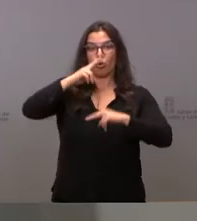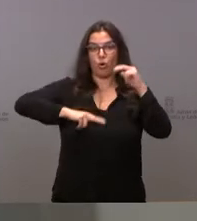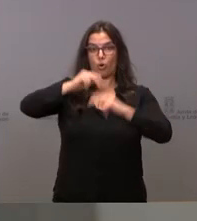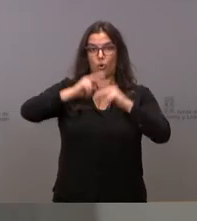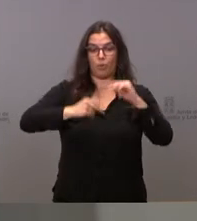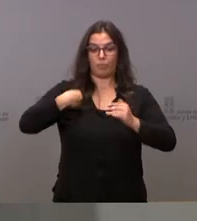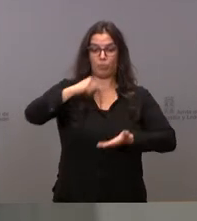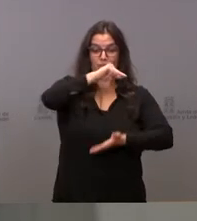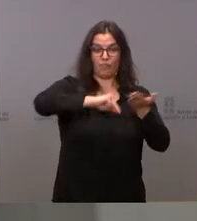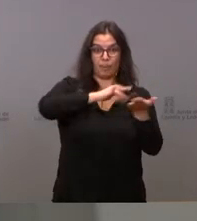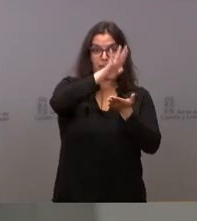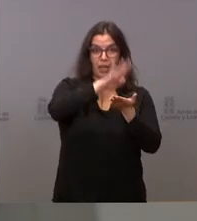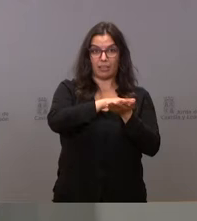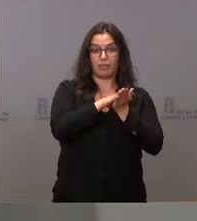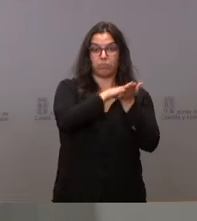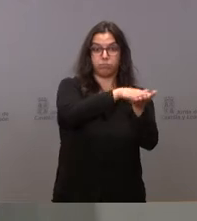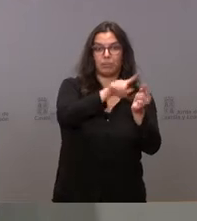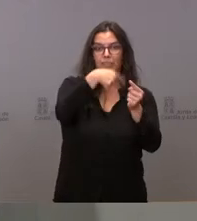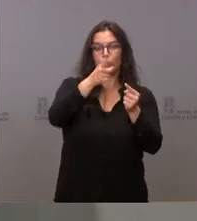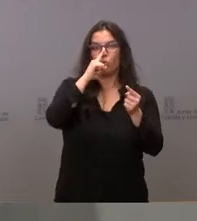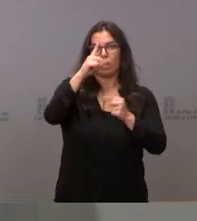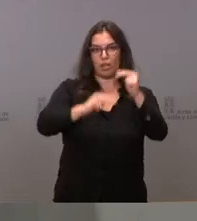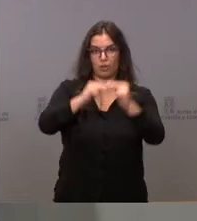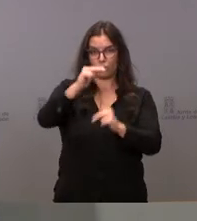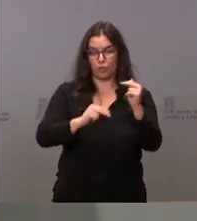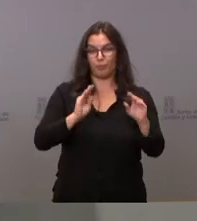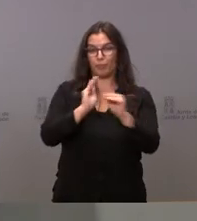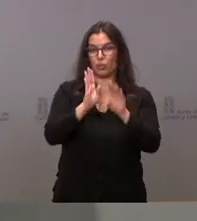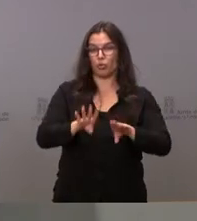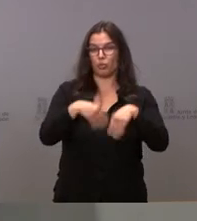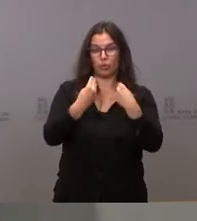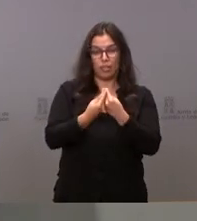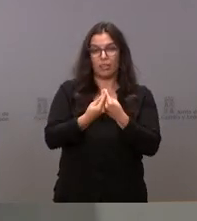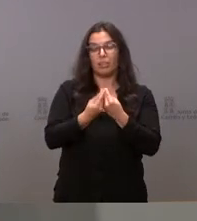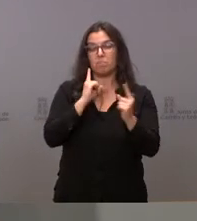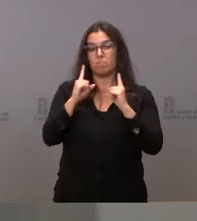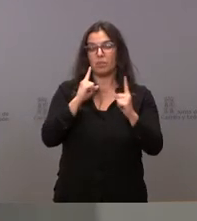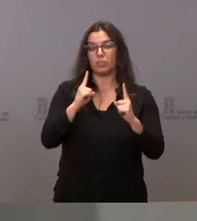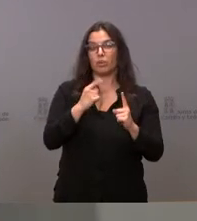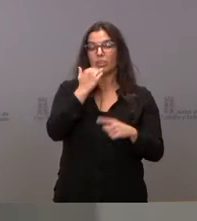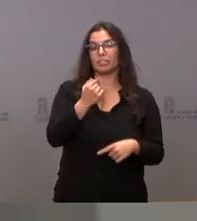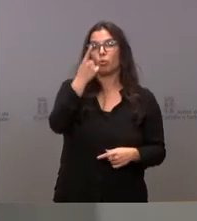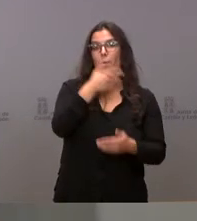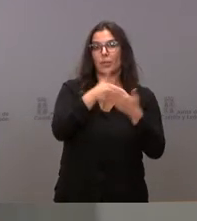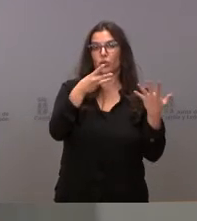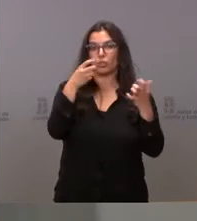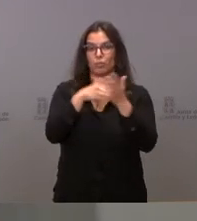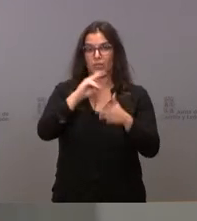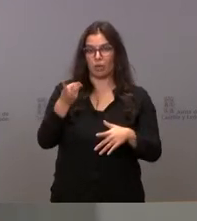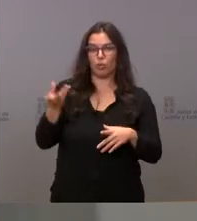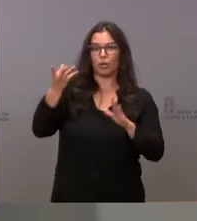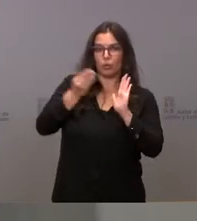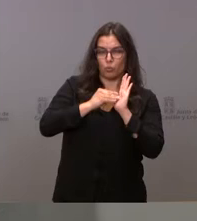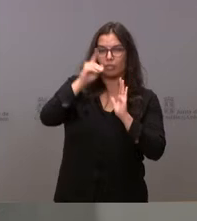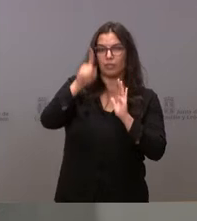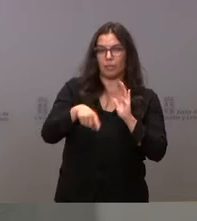la firma del acta de replanteo. La inversión total prevista va a ascender a casi 1.800.000 euros, incluida la